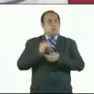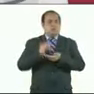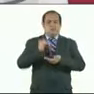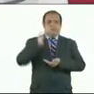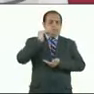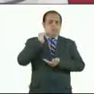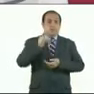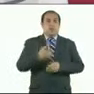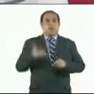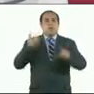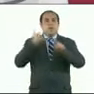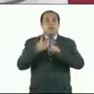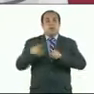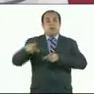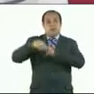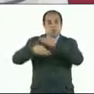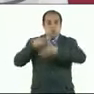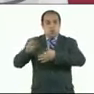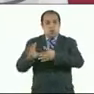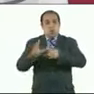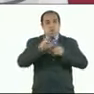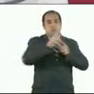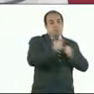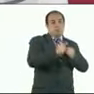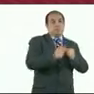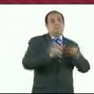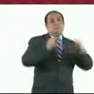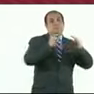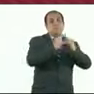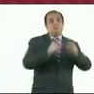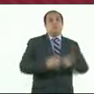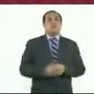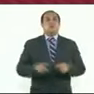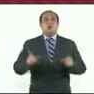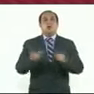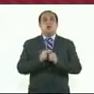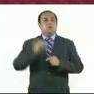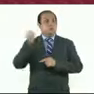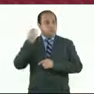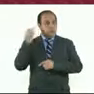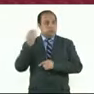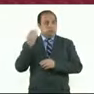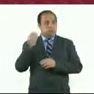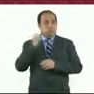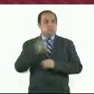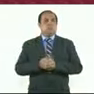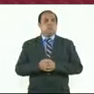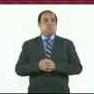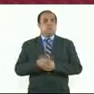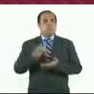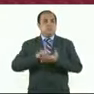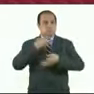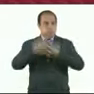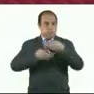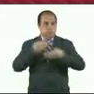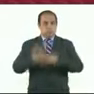idea es que se vayan al albergue. Gracias. Gracias. Concluimos con la conferencia de prensa, muchas gracias a todos.